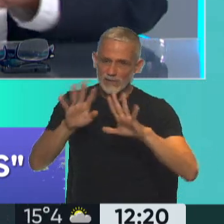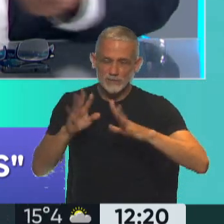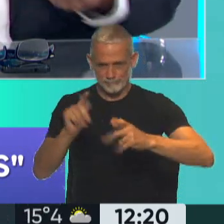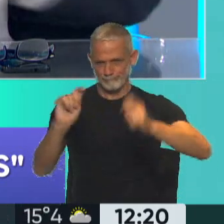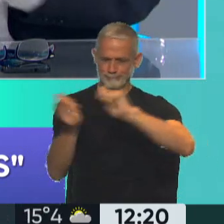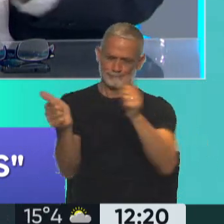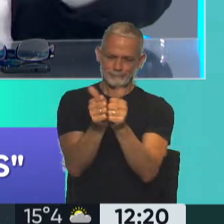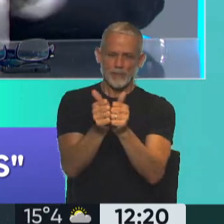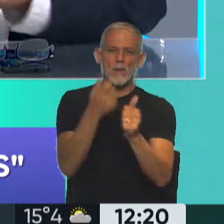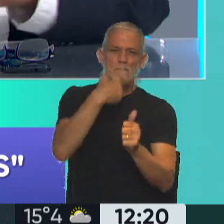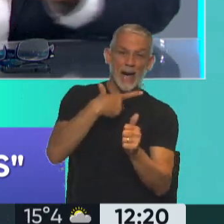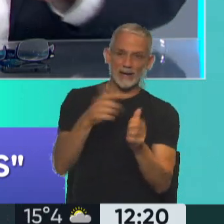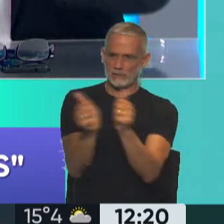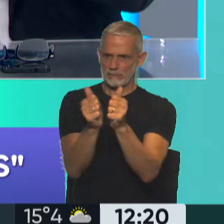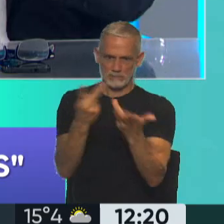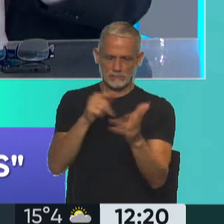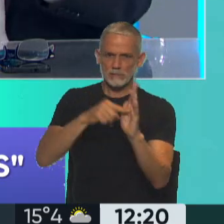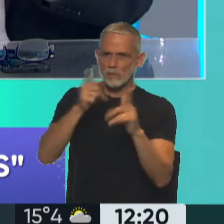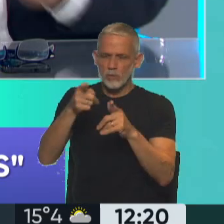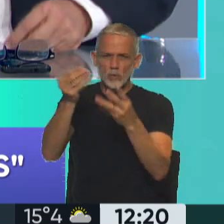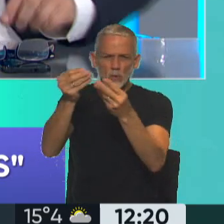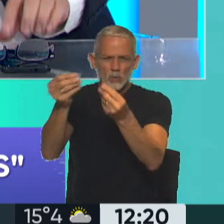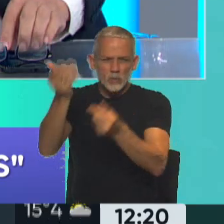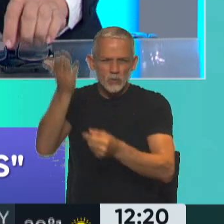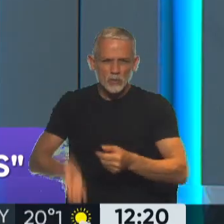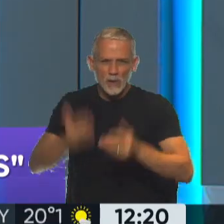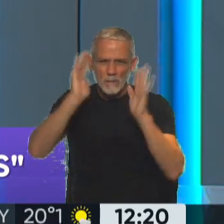pones al lado de Macri, condicionado por Macri, y se pierde esa imagen. Gracias, Rulo.